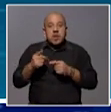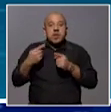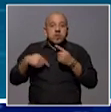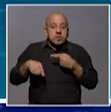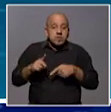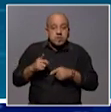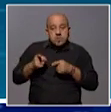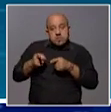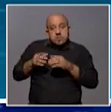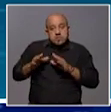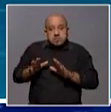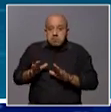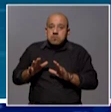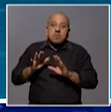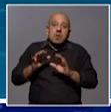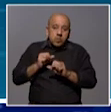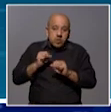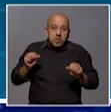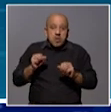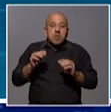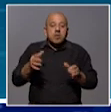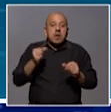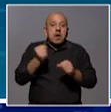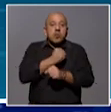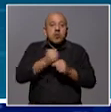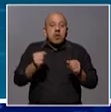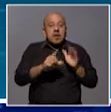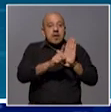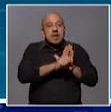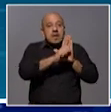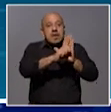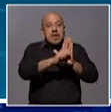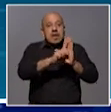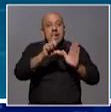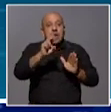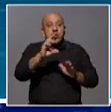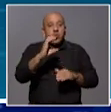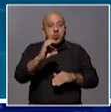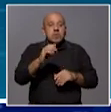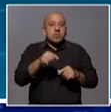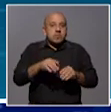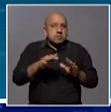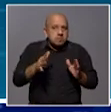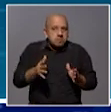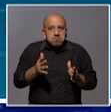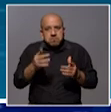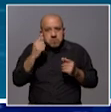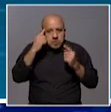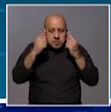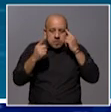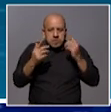que bueno y que ha conseguido un primer logro que es aprobar la luz que en el senado no es algo que parecía